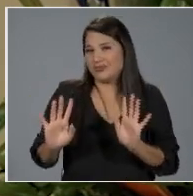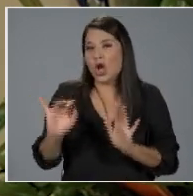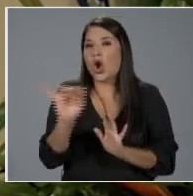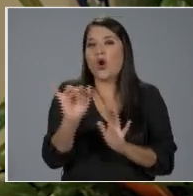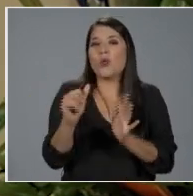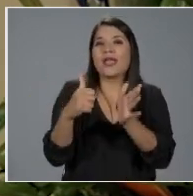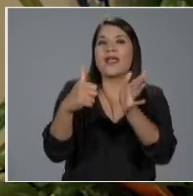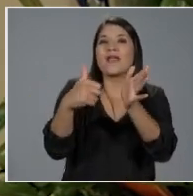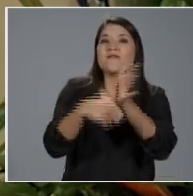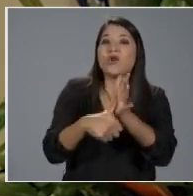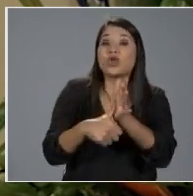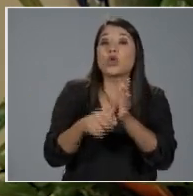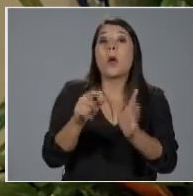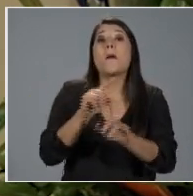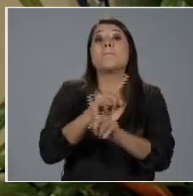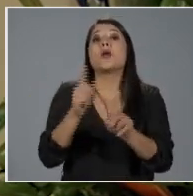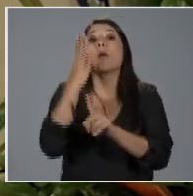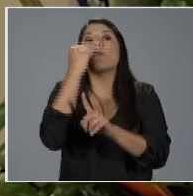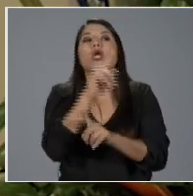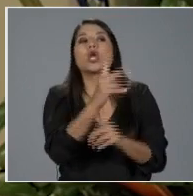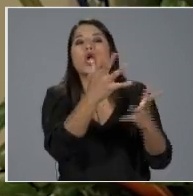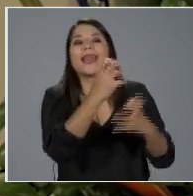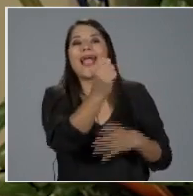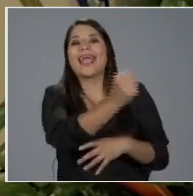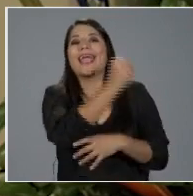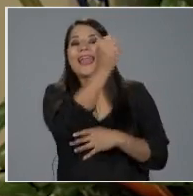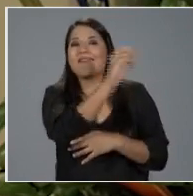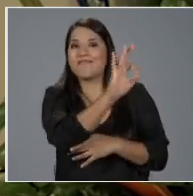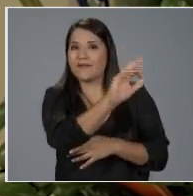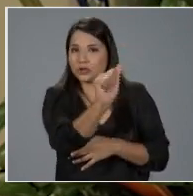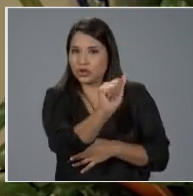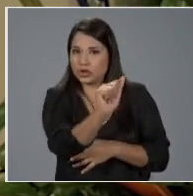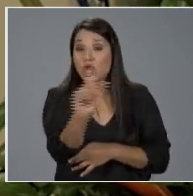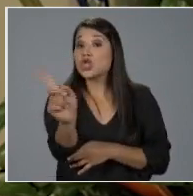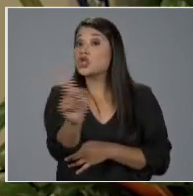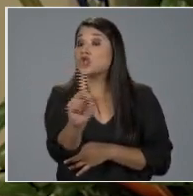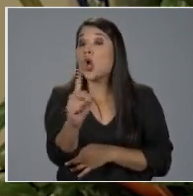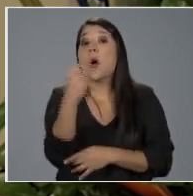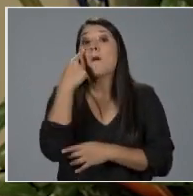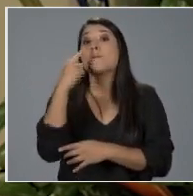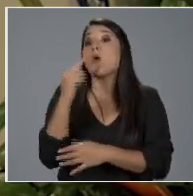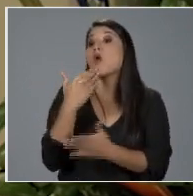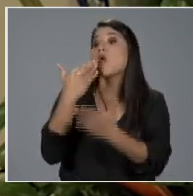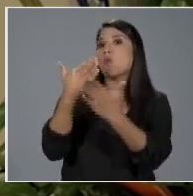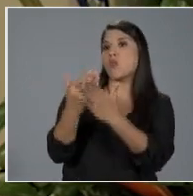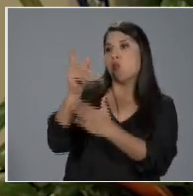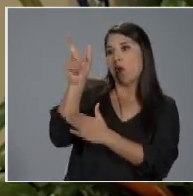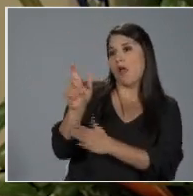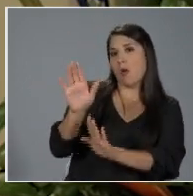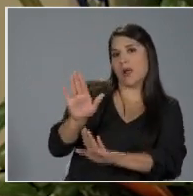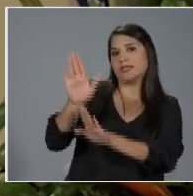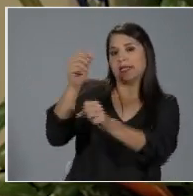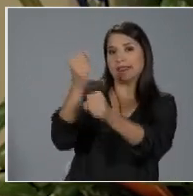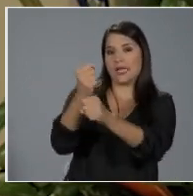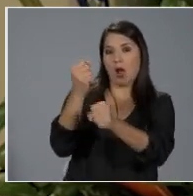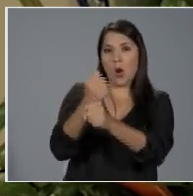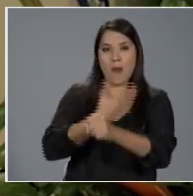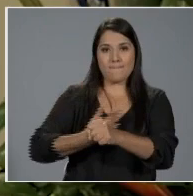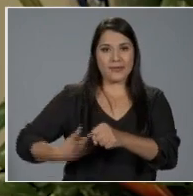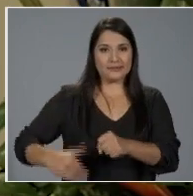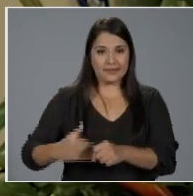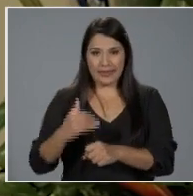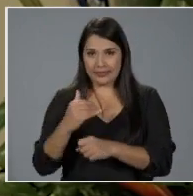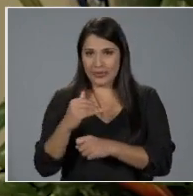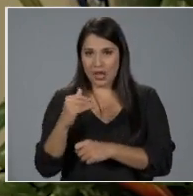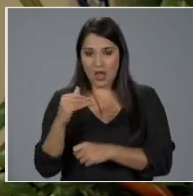que don Fabricio llegara a ser presidente de la República, no por la buena o la excelente obra del presidente